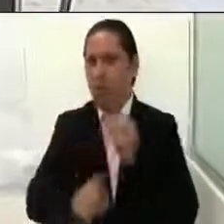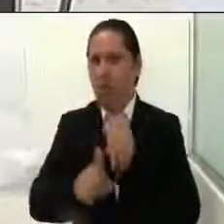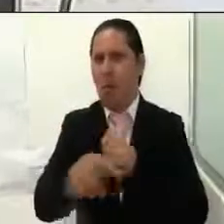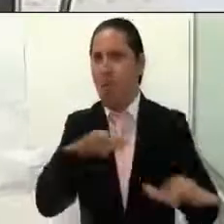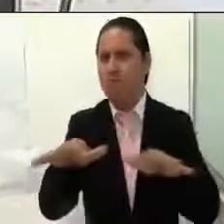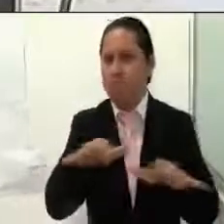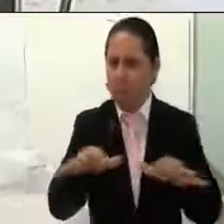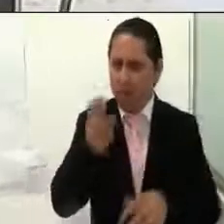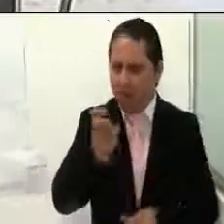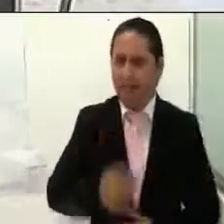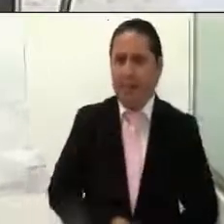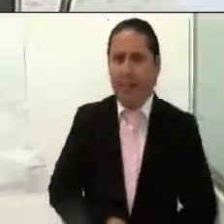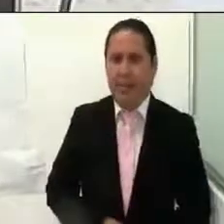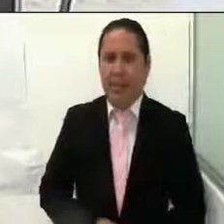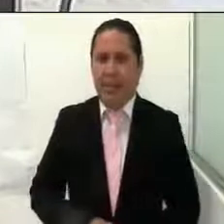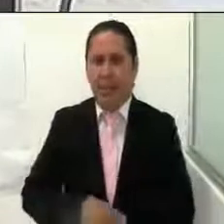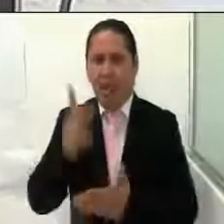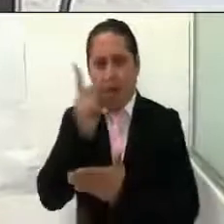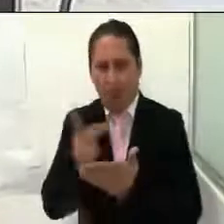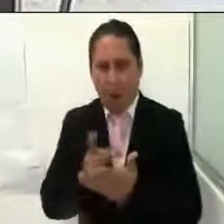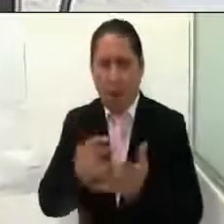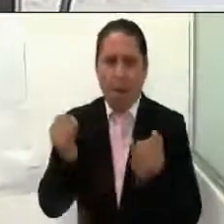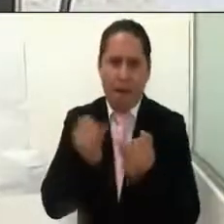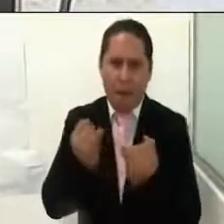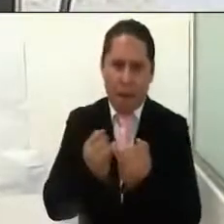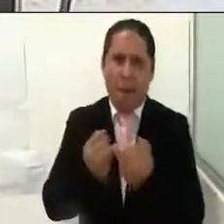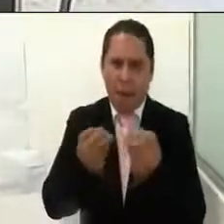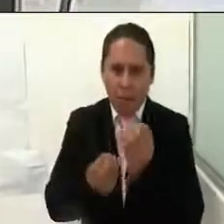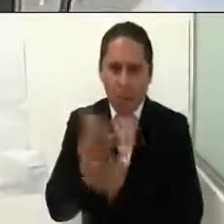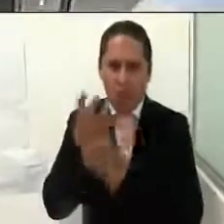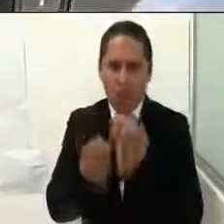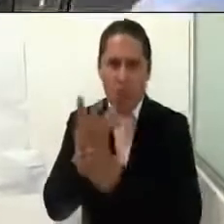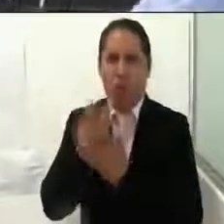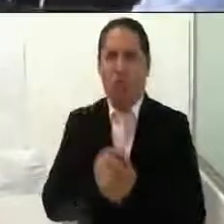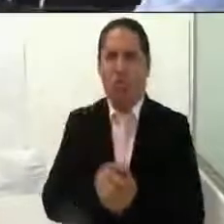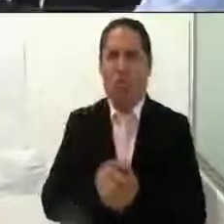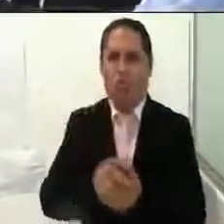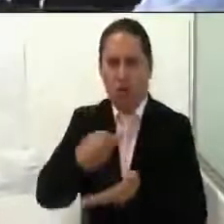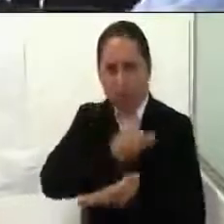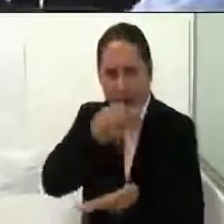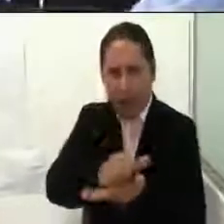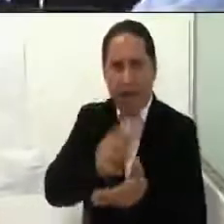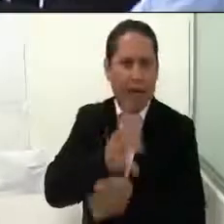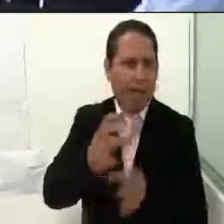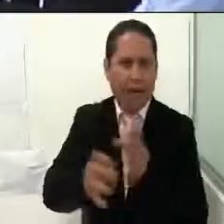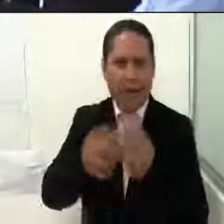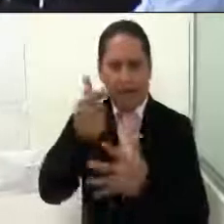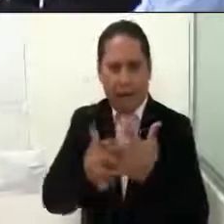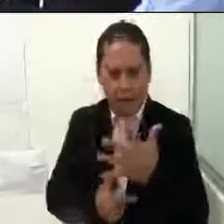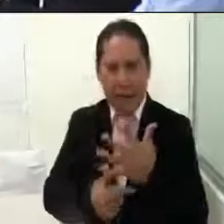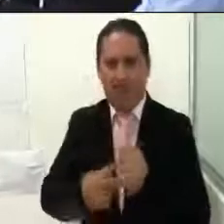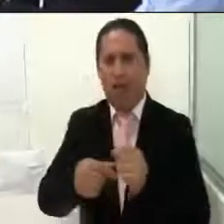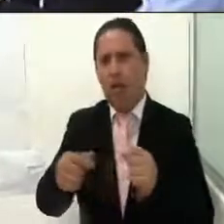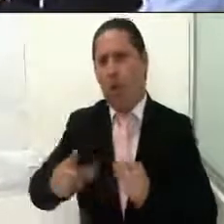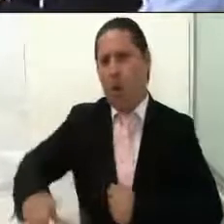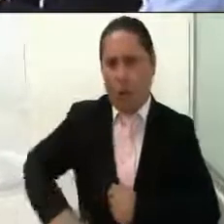derivado del programa de modernización integral del registro civil implementado con el gobierno federal a